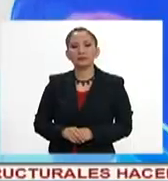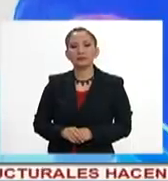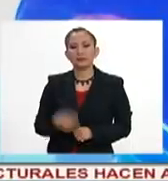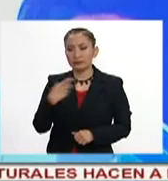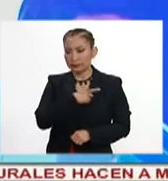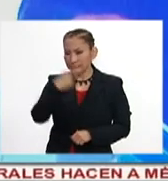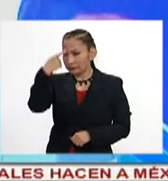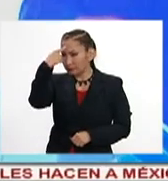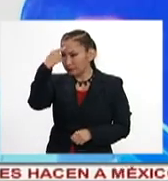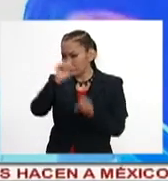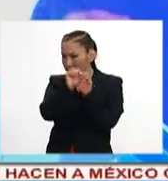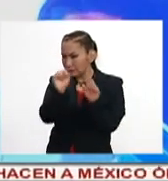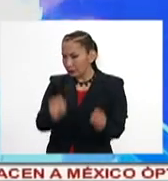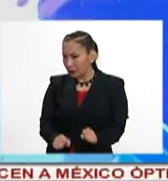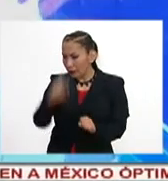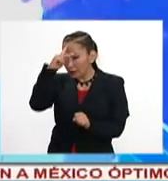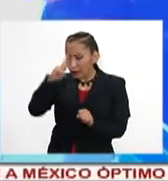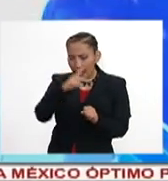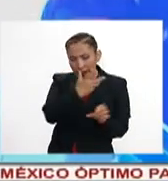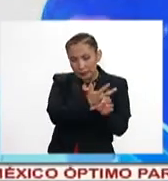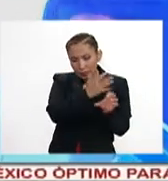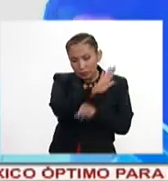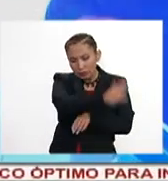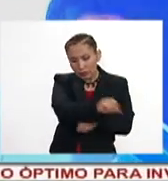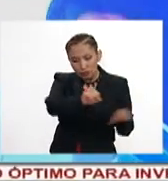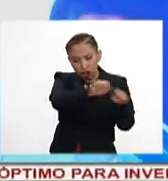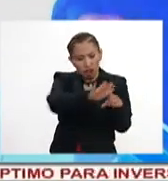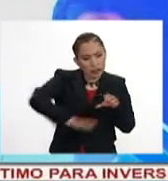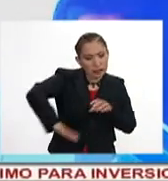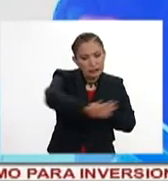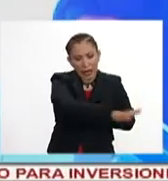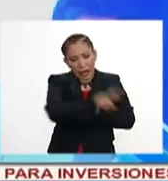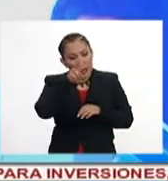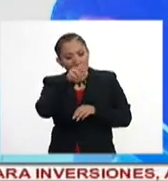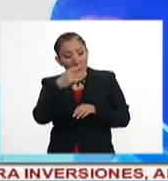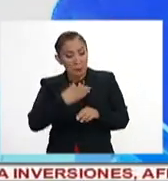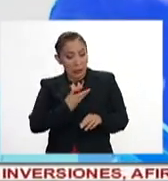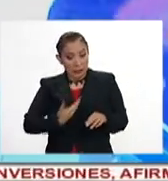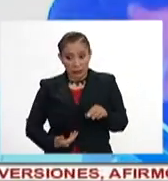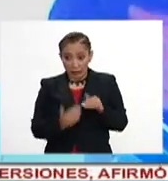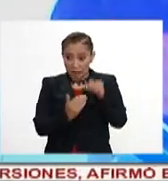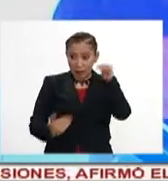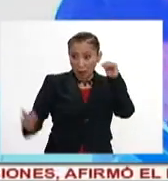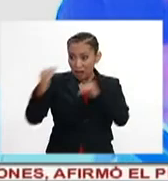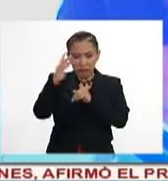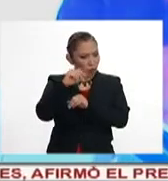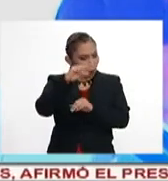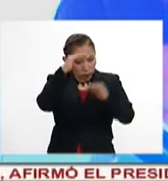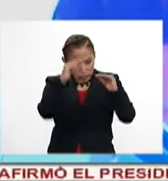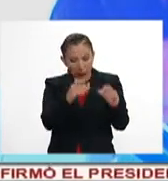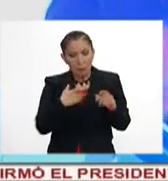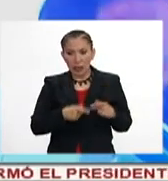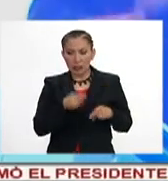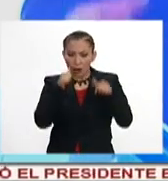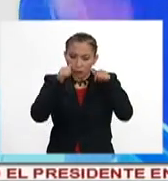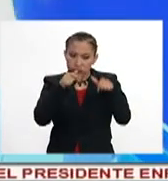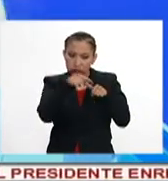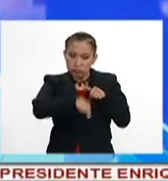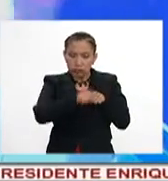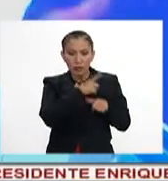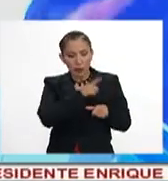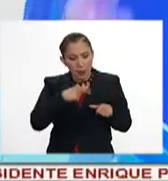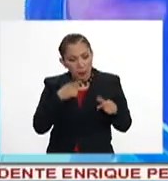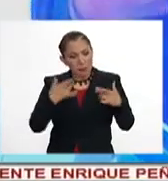Tengan en mente que el sistema político de Estados Unidos y la sociedad es más que el presidente o el poder ejecutivo. Necesitamos trabajar